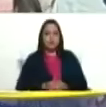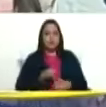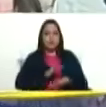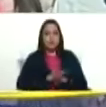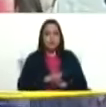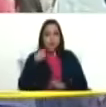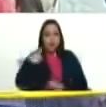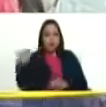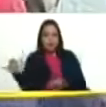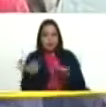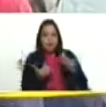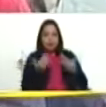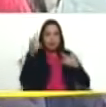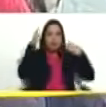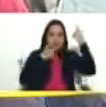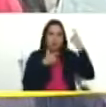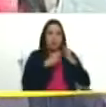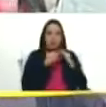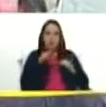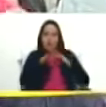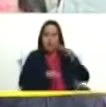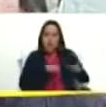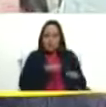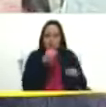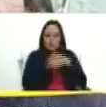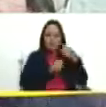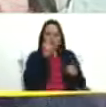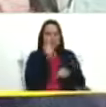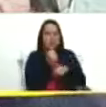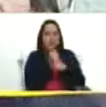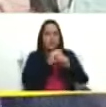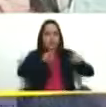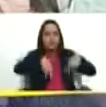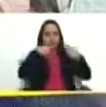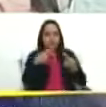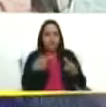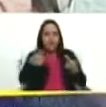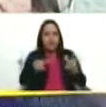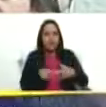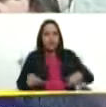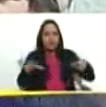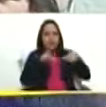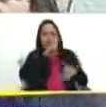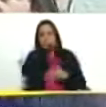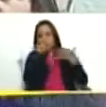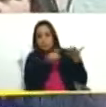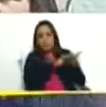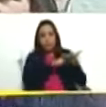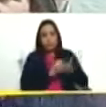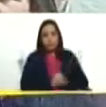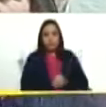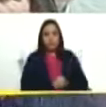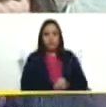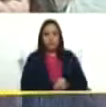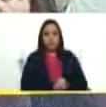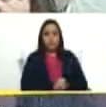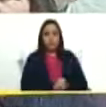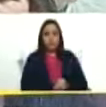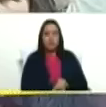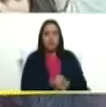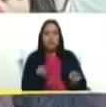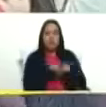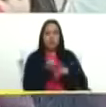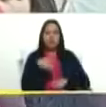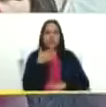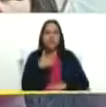Chávez, y cada paso que nosotros dimos en la recuperación, en la rehabilitación integral de este núcleo, era sentir al